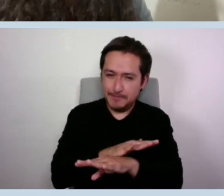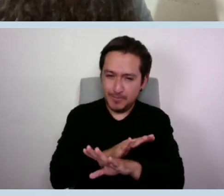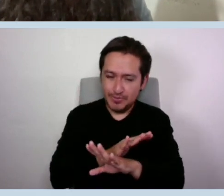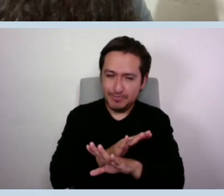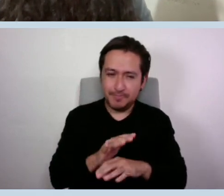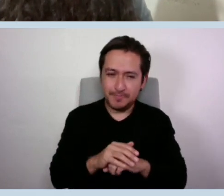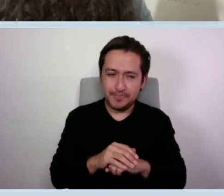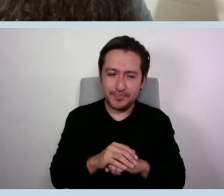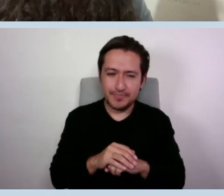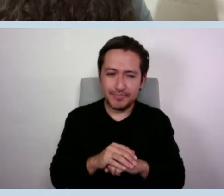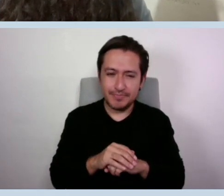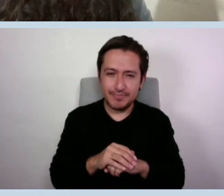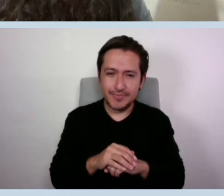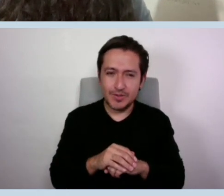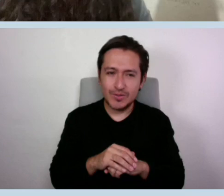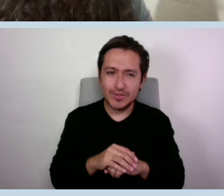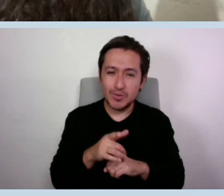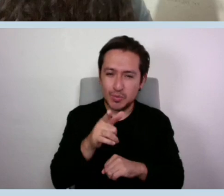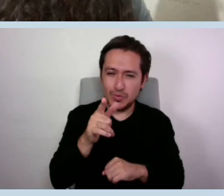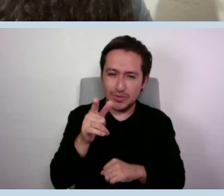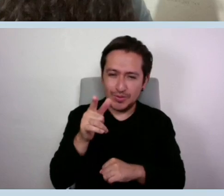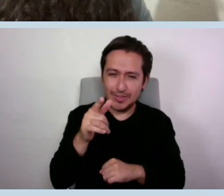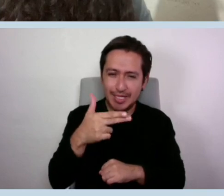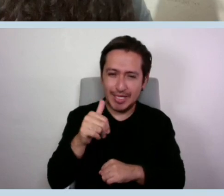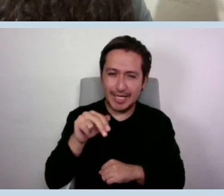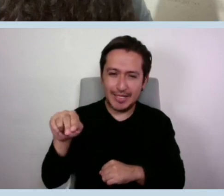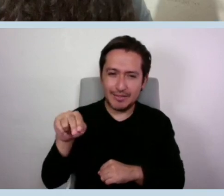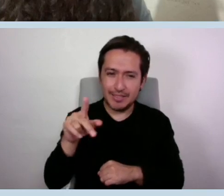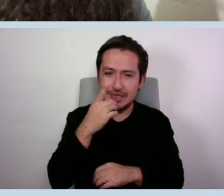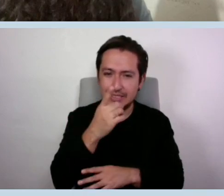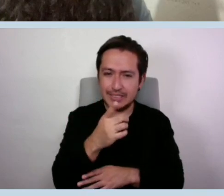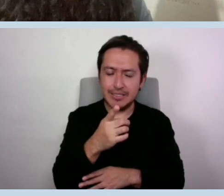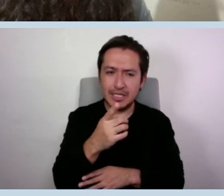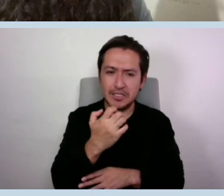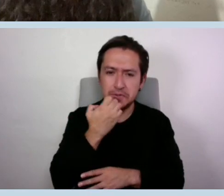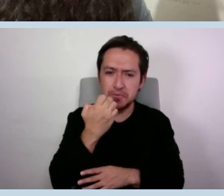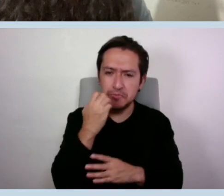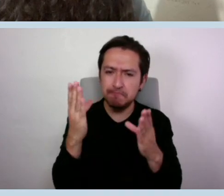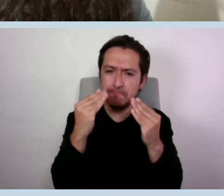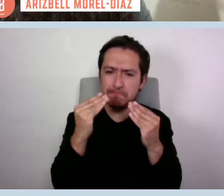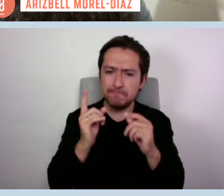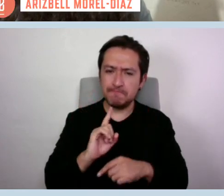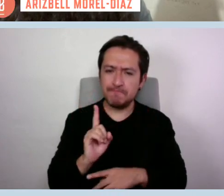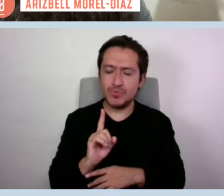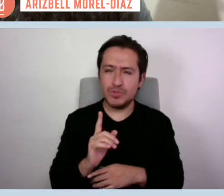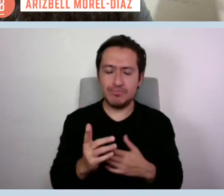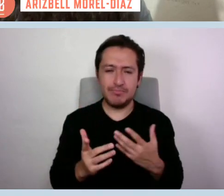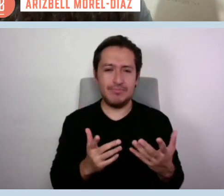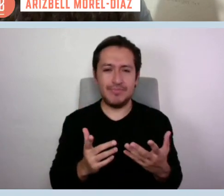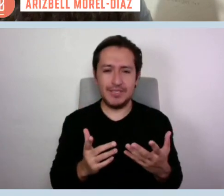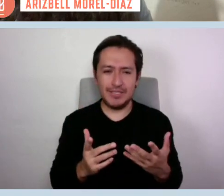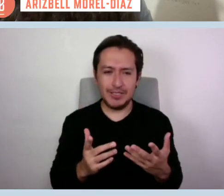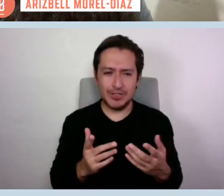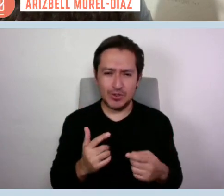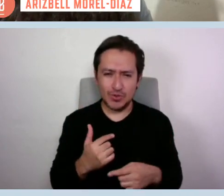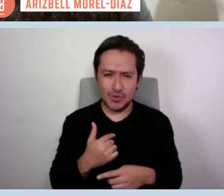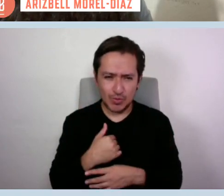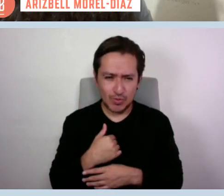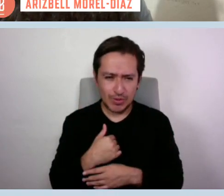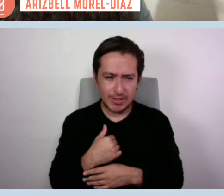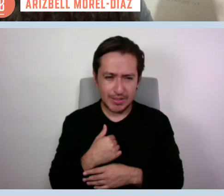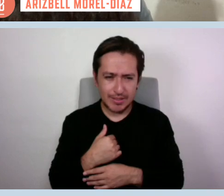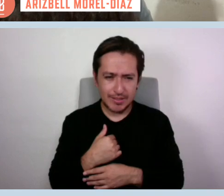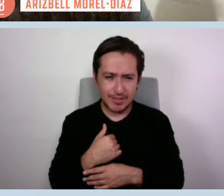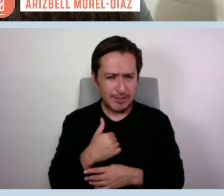reflexión han cuando decías que las escuelas no nos enseñan eh Y yo ahí me encontré con